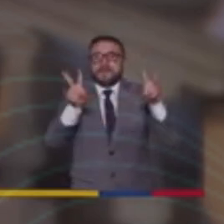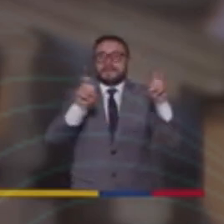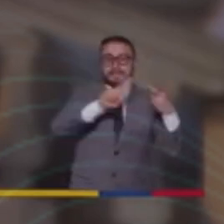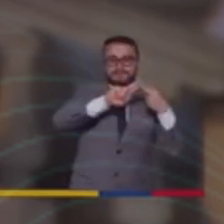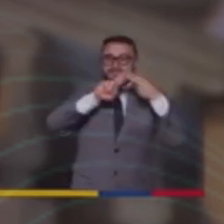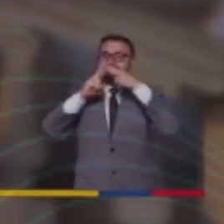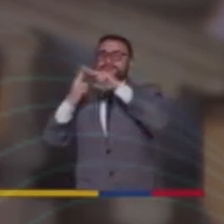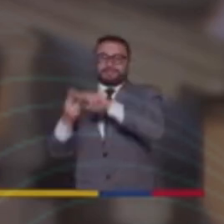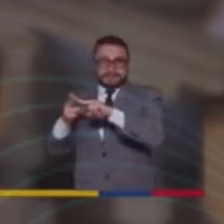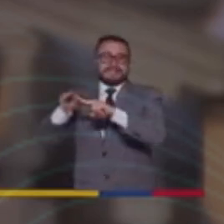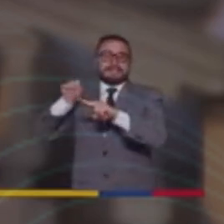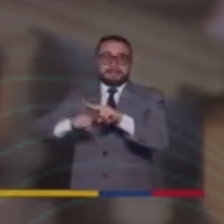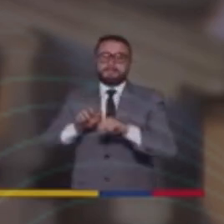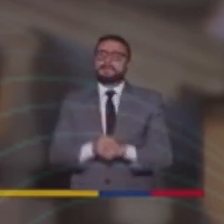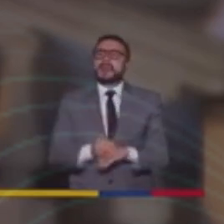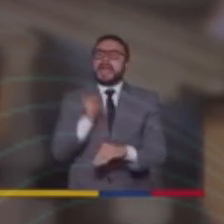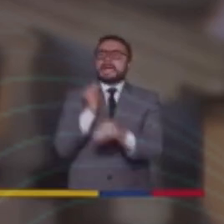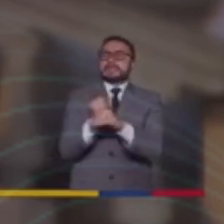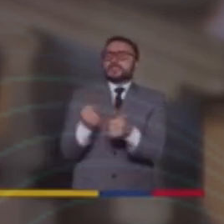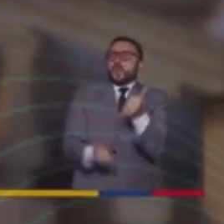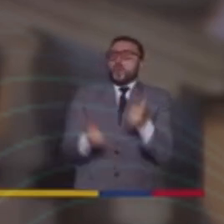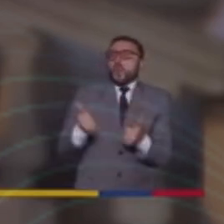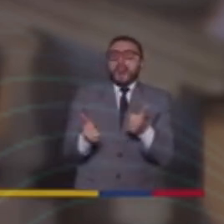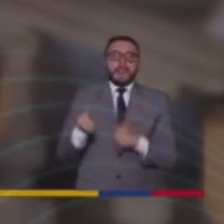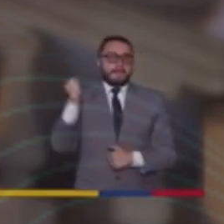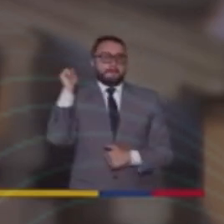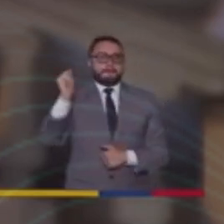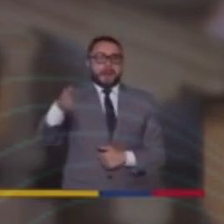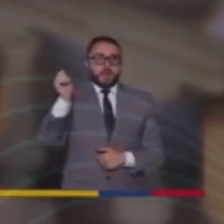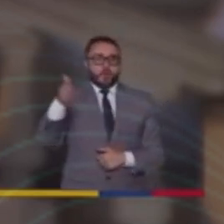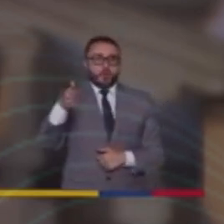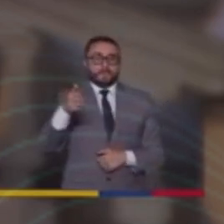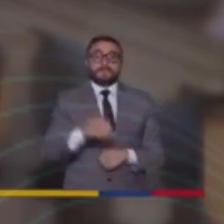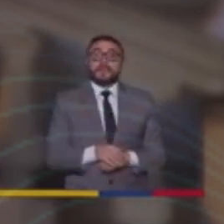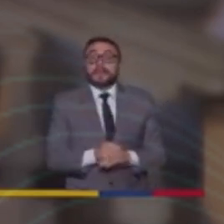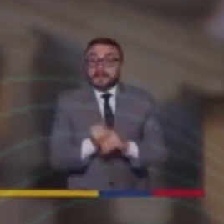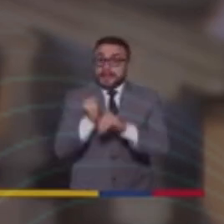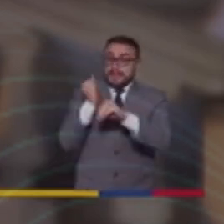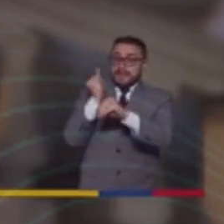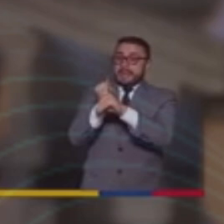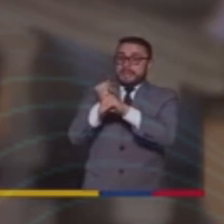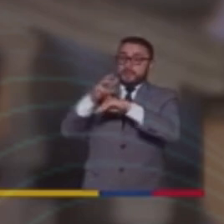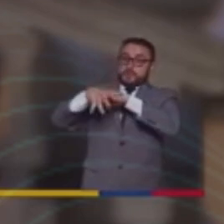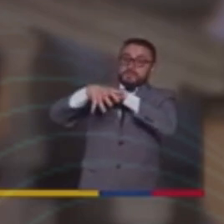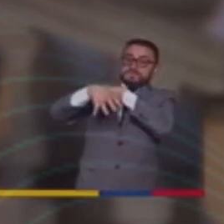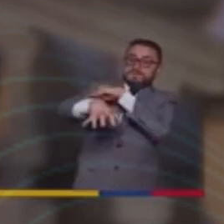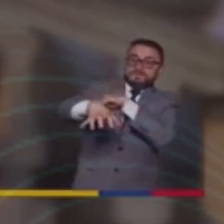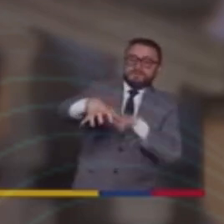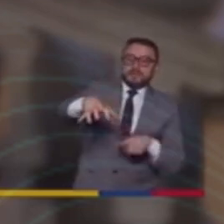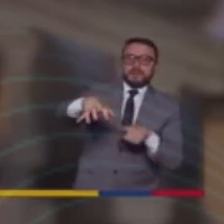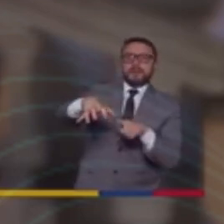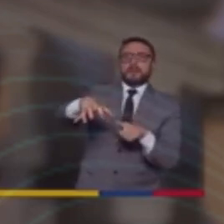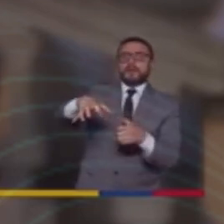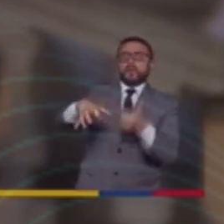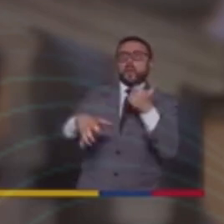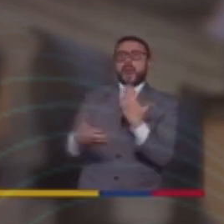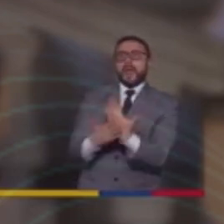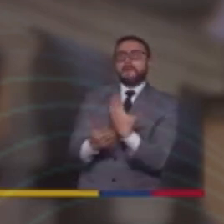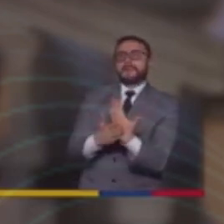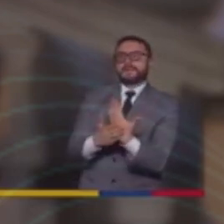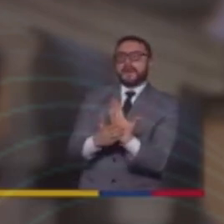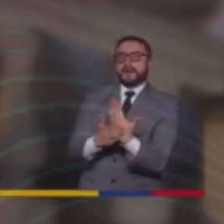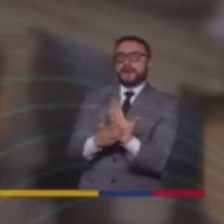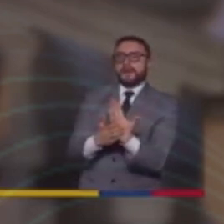ha utilizado en varias ocasiones. Forero señala que Petro utiliza esta estrategia cada vez que enfrenta